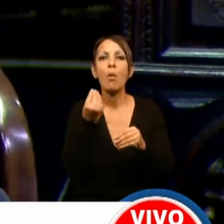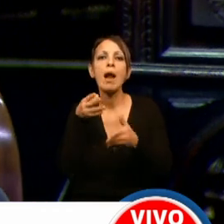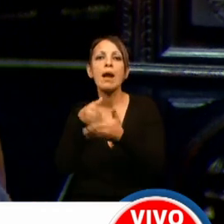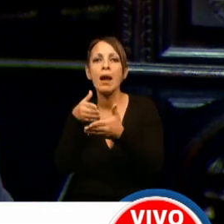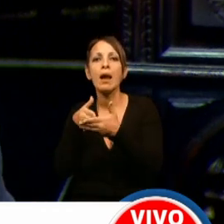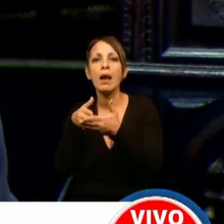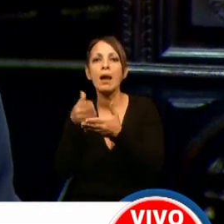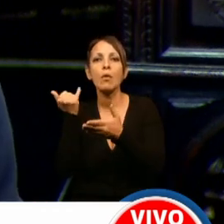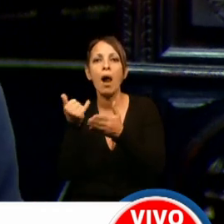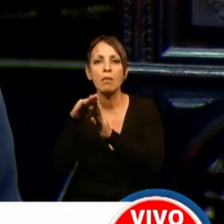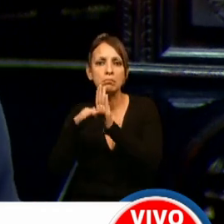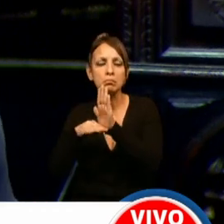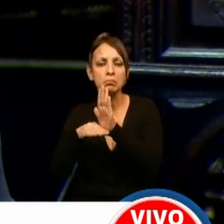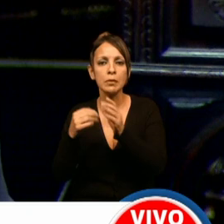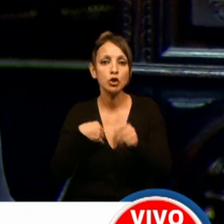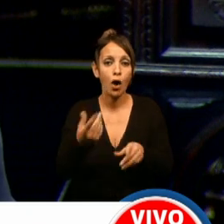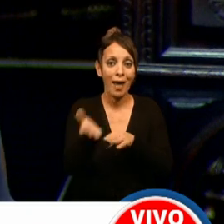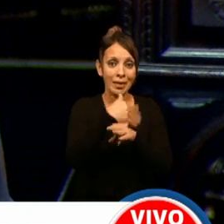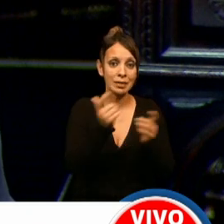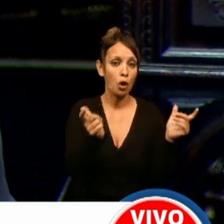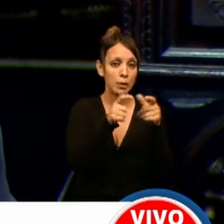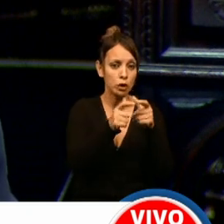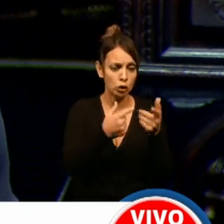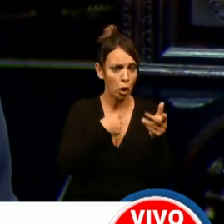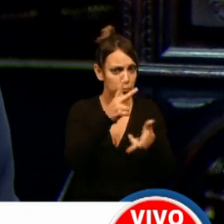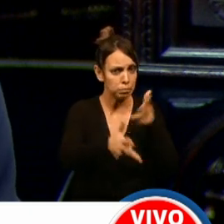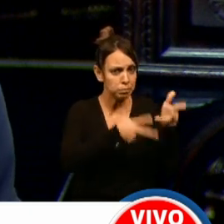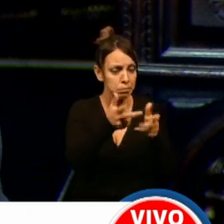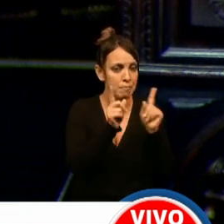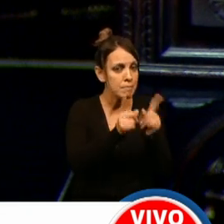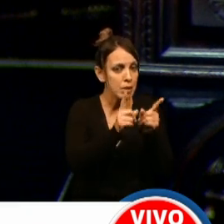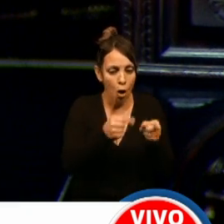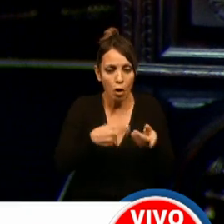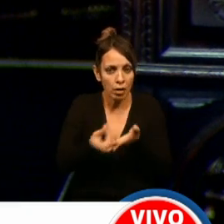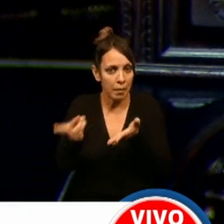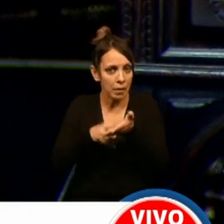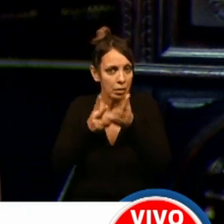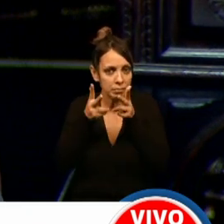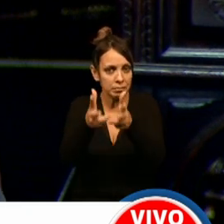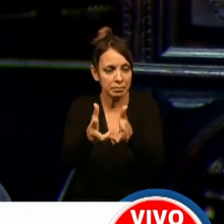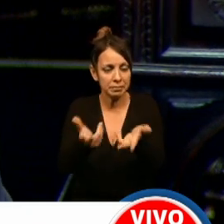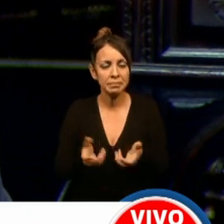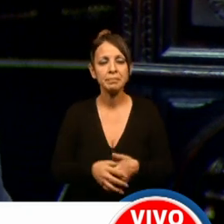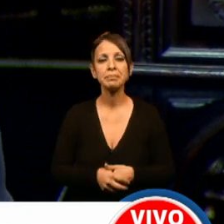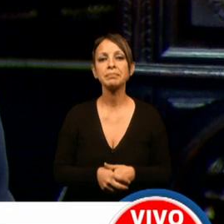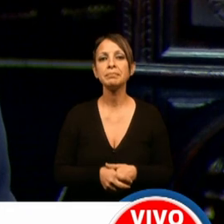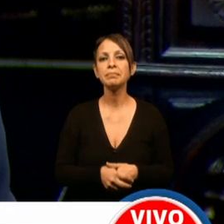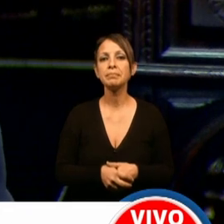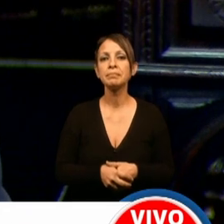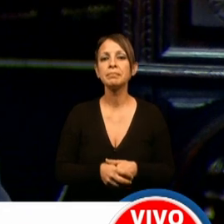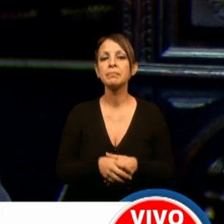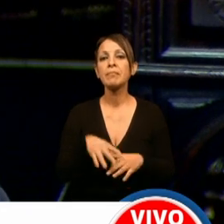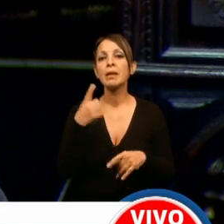ingreso y lo que trate de señalar en su oportunidad es lo que hoy quiero reiterar y